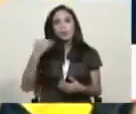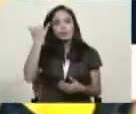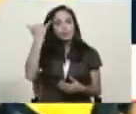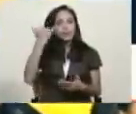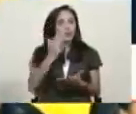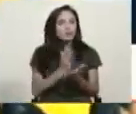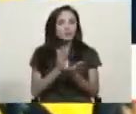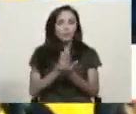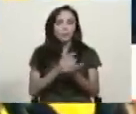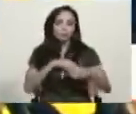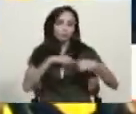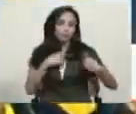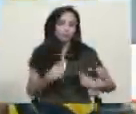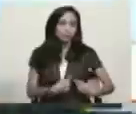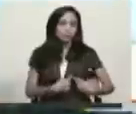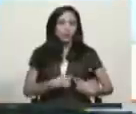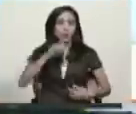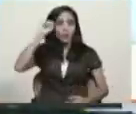miren.